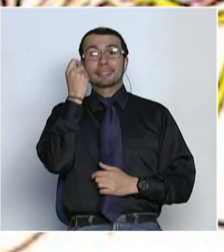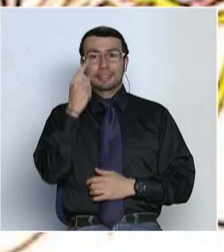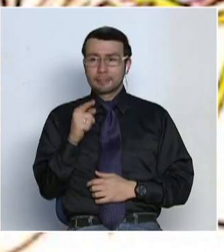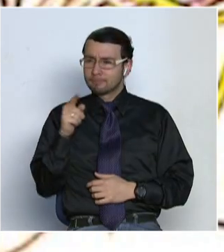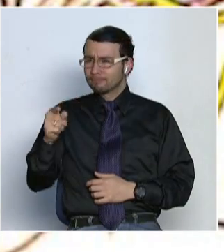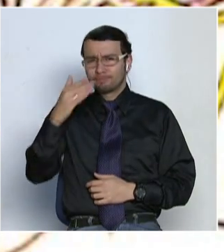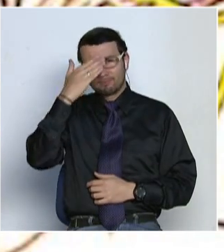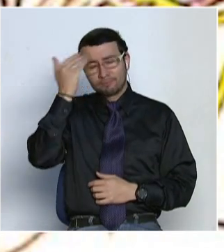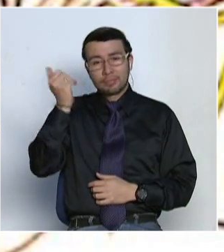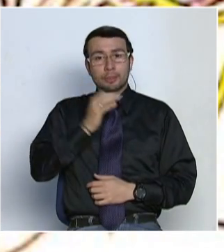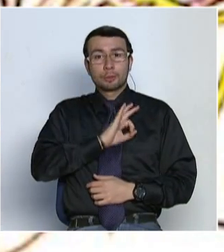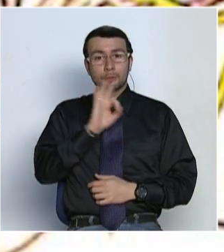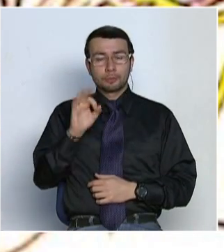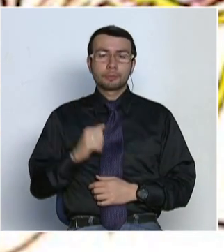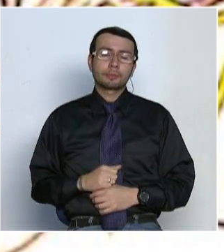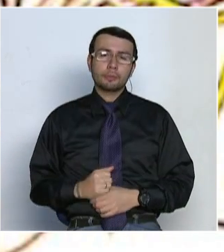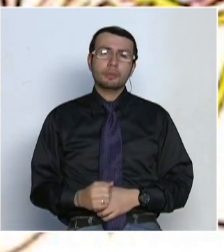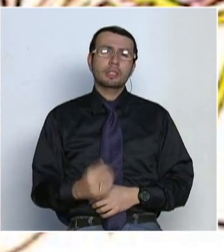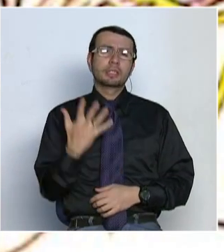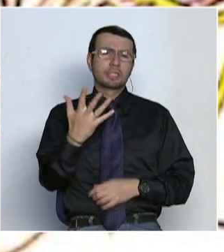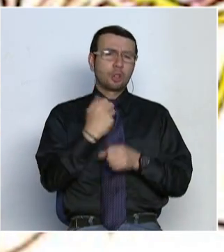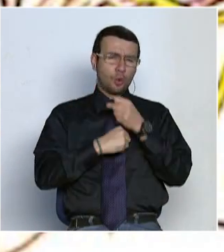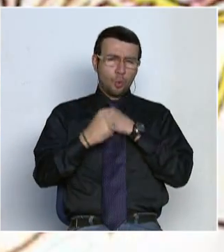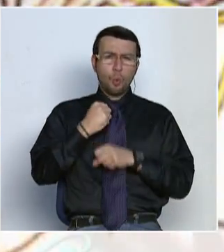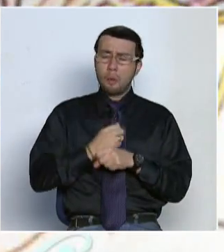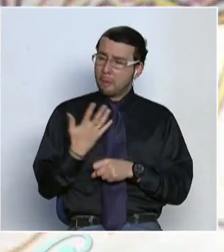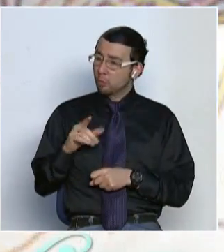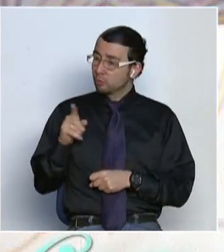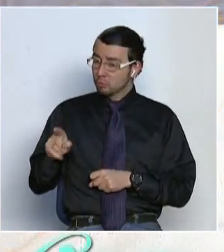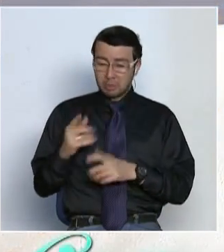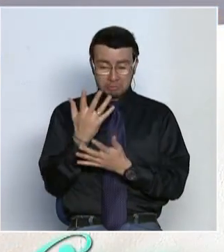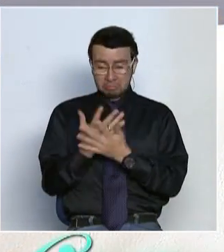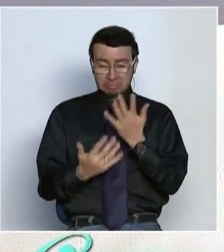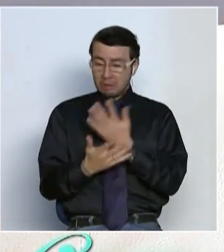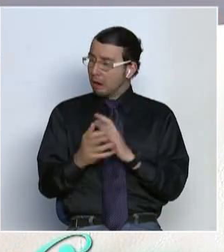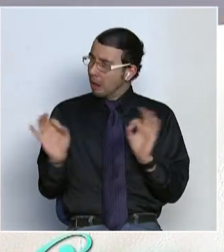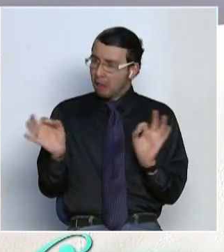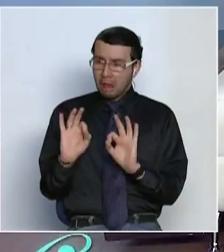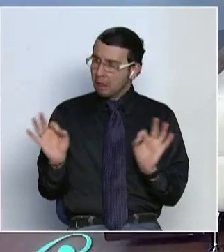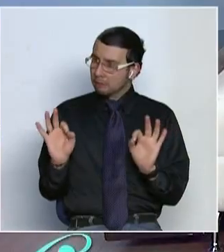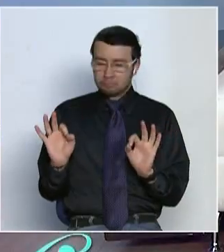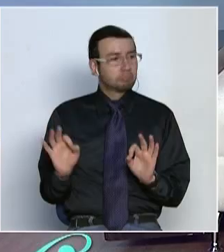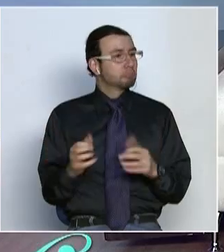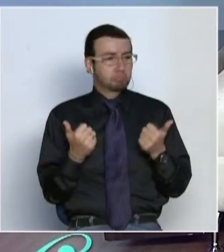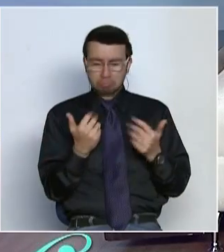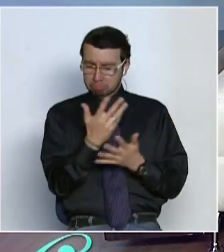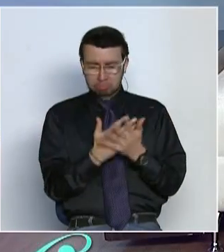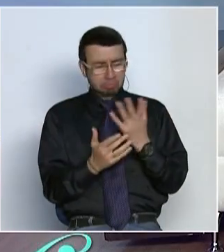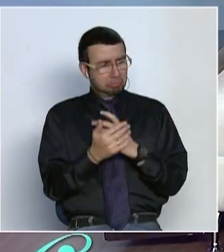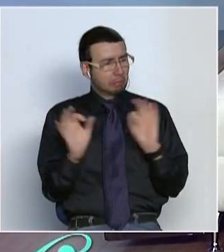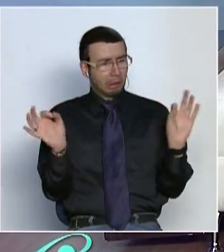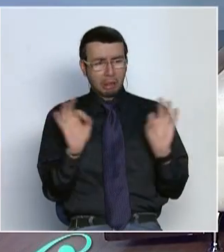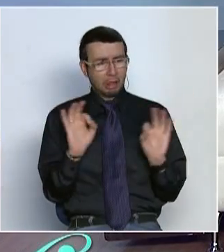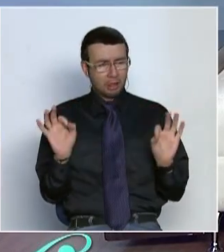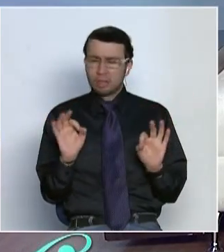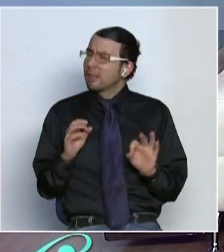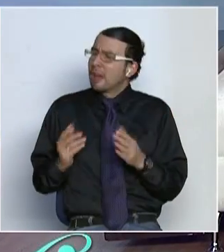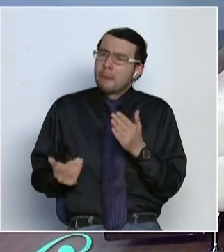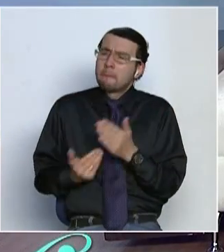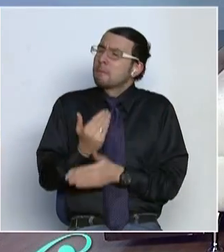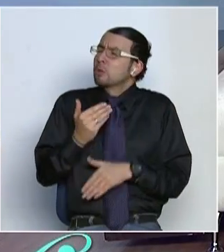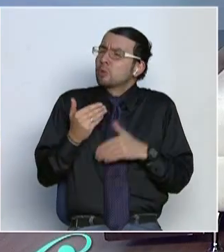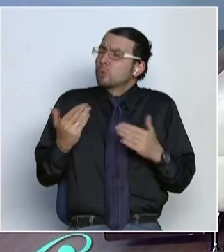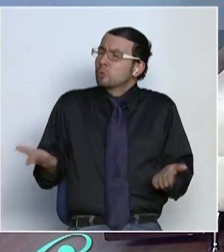olvida. Hace 4 o 5 años usted estaba aliviada, no tenía nada en sus manos. No, señor. ¿Y cómo le empezó todo?